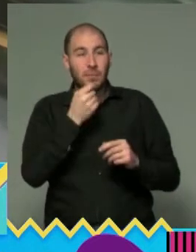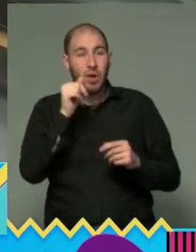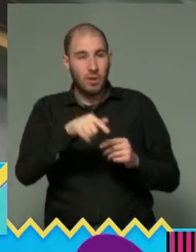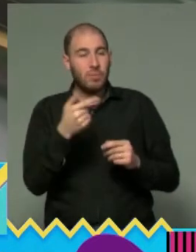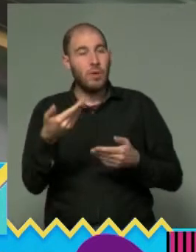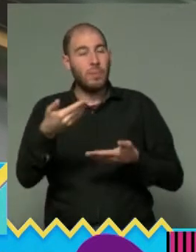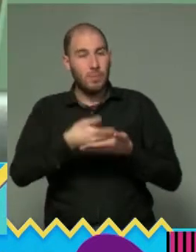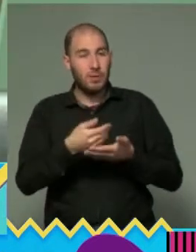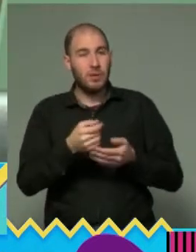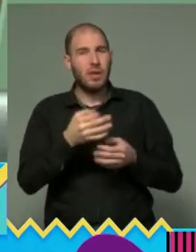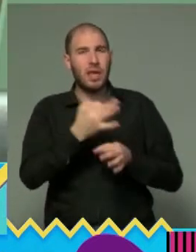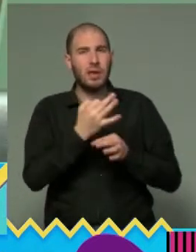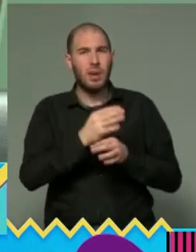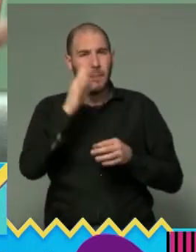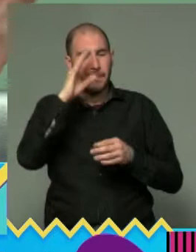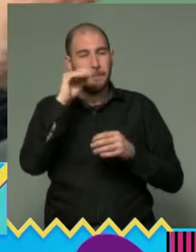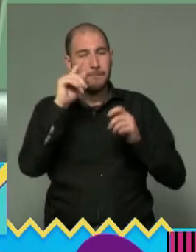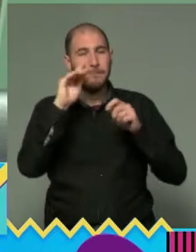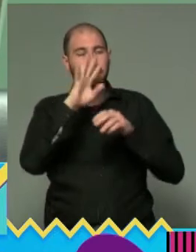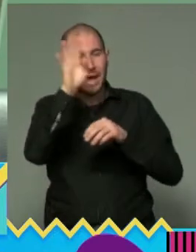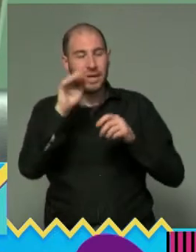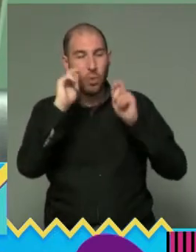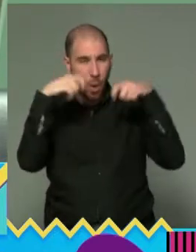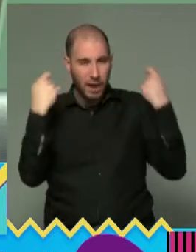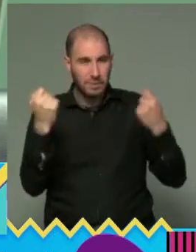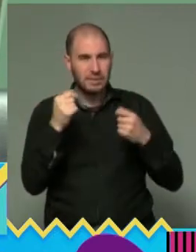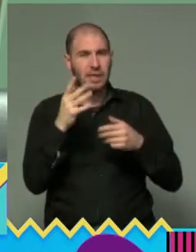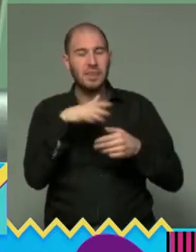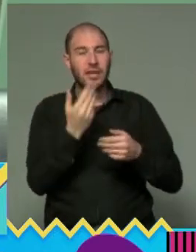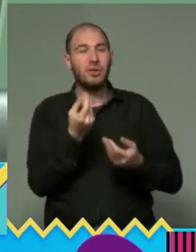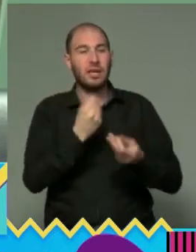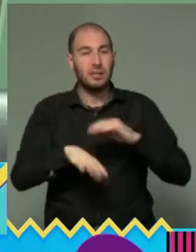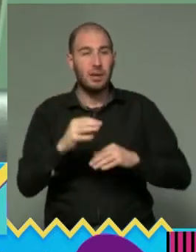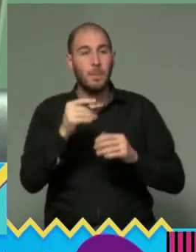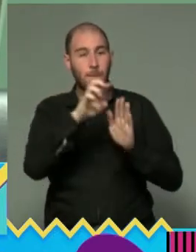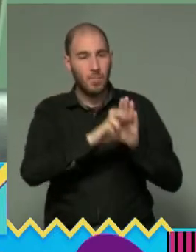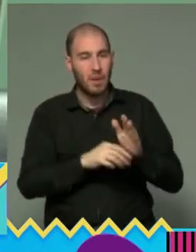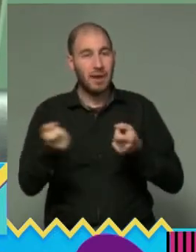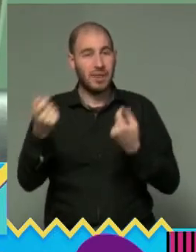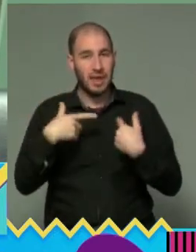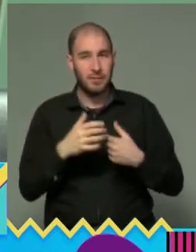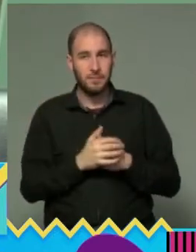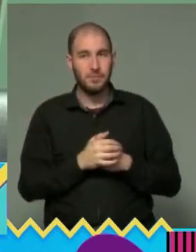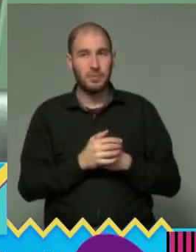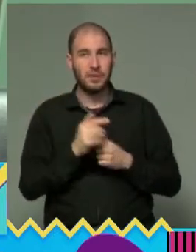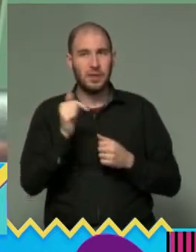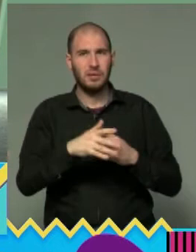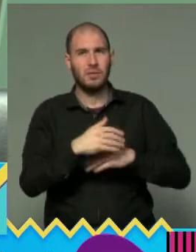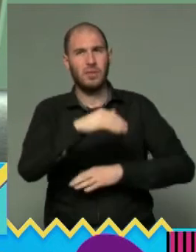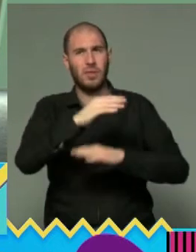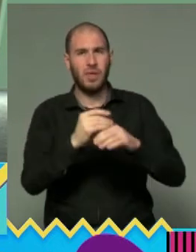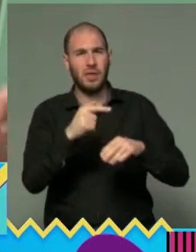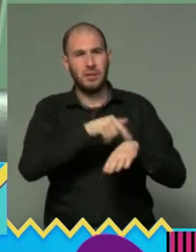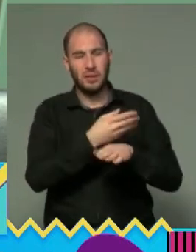lo propositivo. Una escuela del barrio Huarpes primaria que hace la directora con recursos de un programa que le dan, que es absolutamente inestable, no